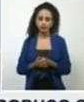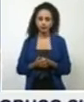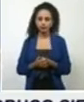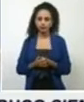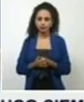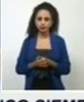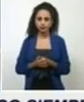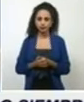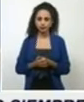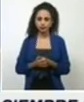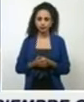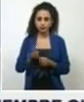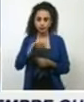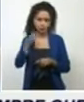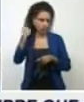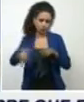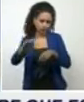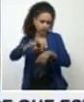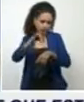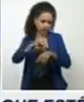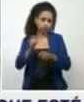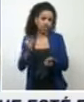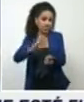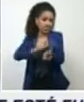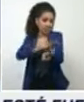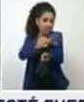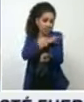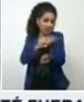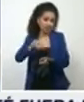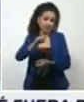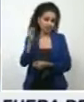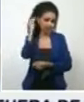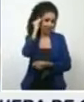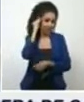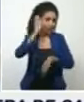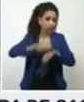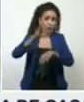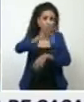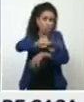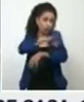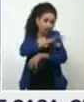El dengue, saben que es algo que nos ha afectado en otras ocasiones.